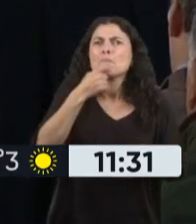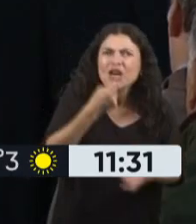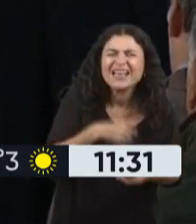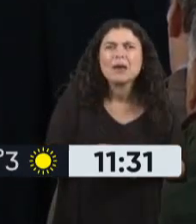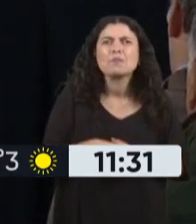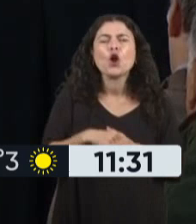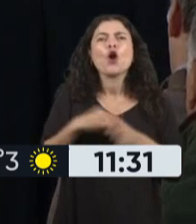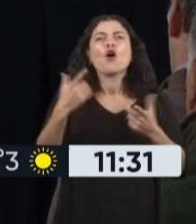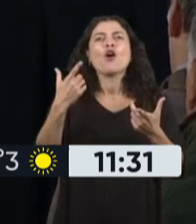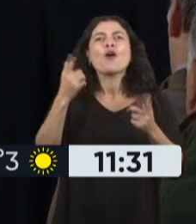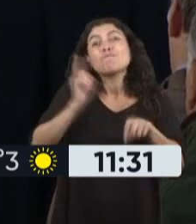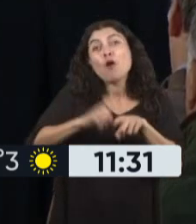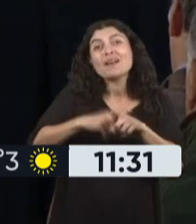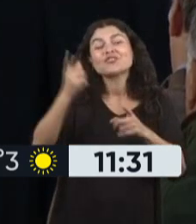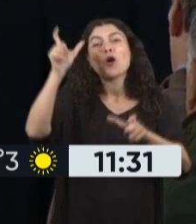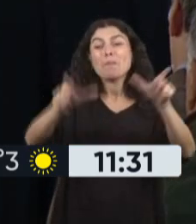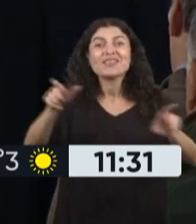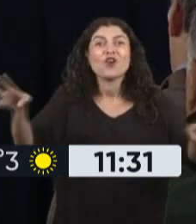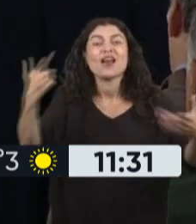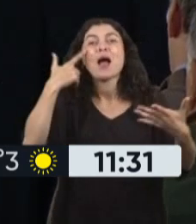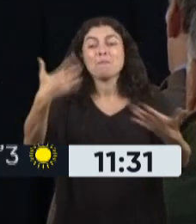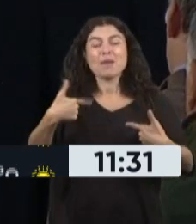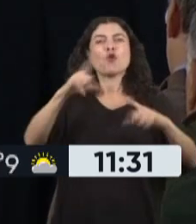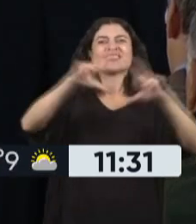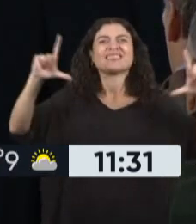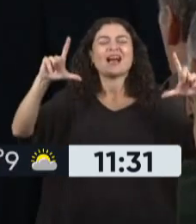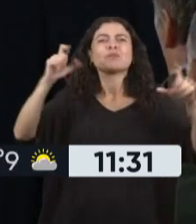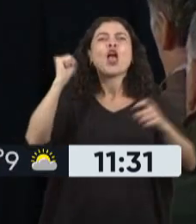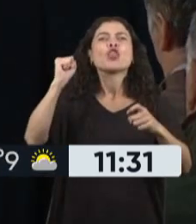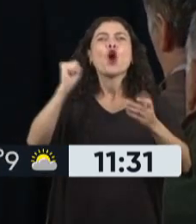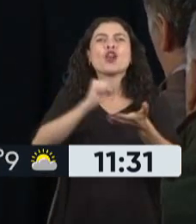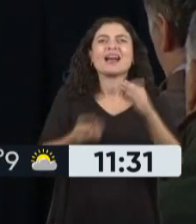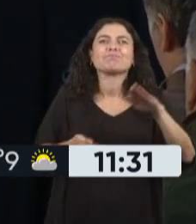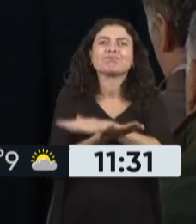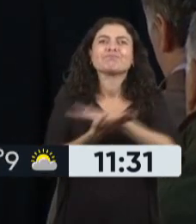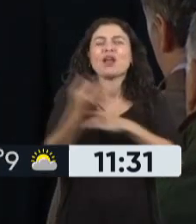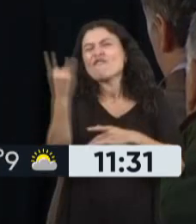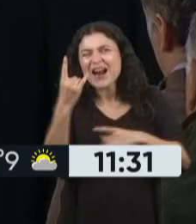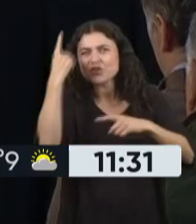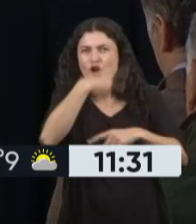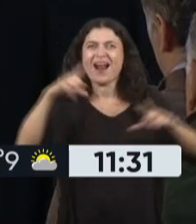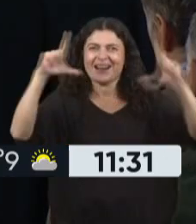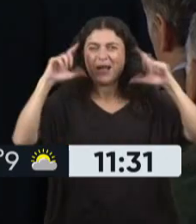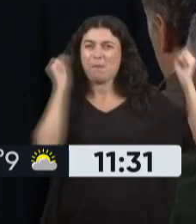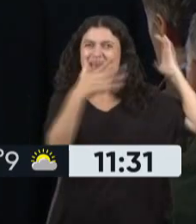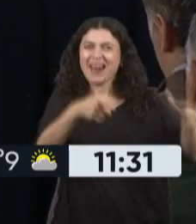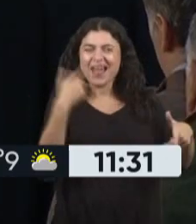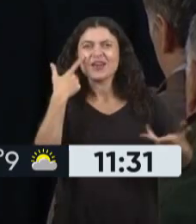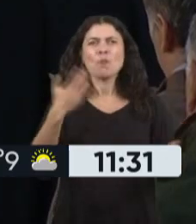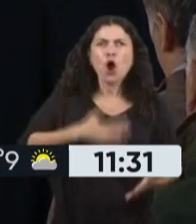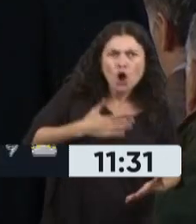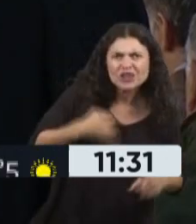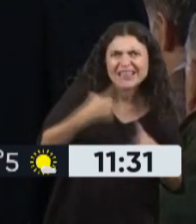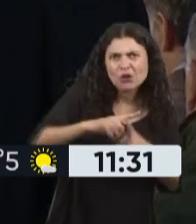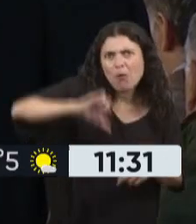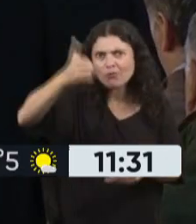billetes de dólares con mi cara, que eran bastante simpáticos. En política exterior dijimos que nos íbamos